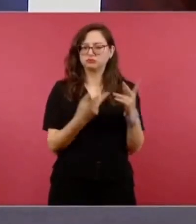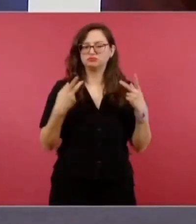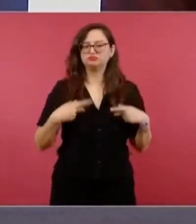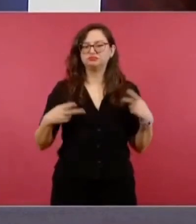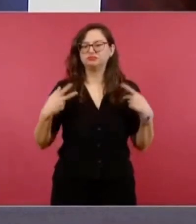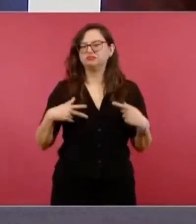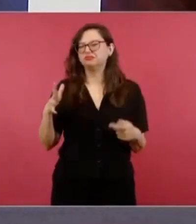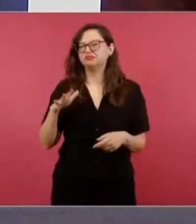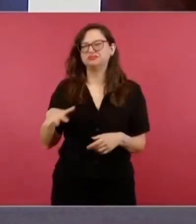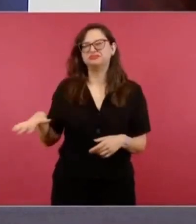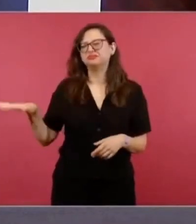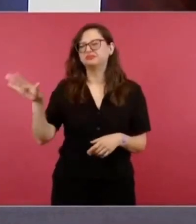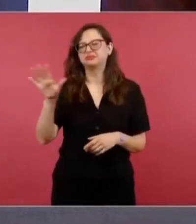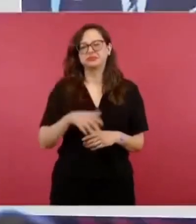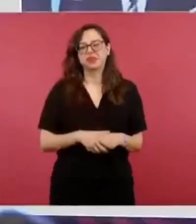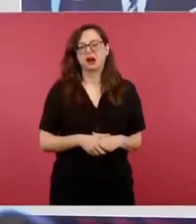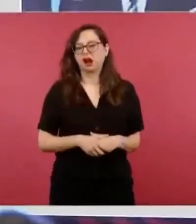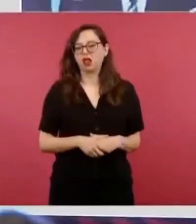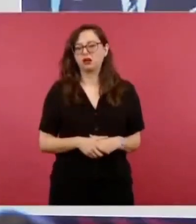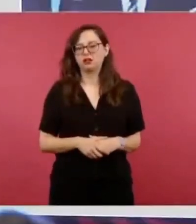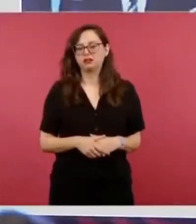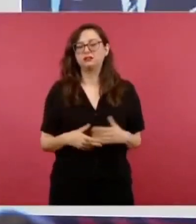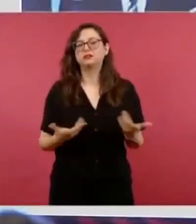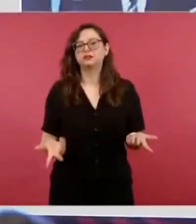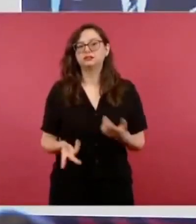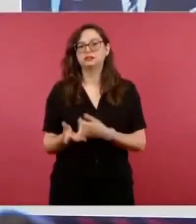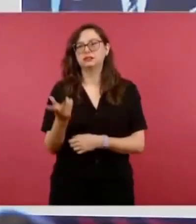la televisión tampoco, ¿no?